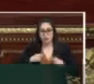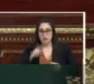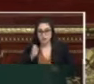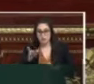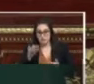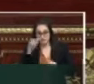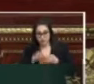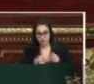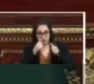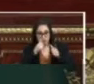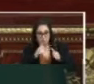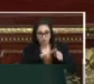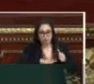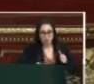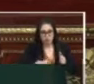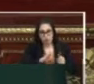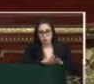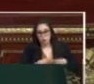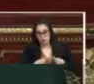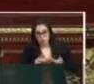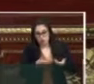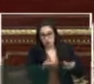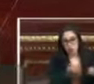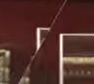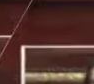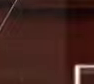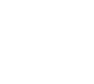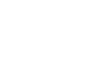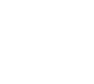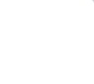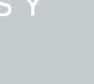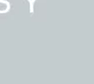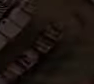este sector poblacional a su derecho al deporte.